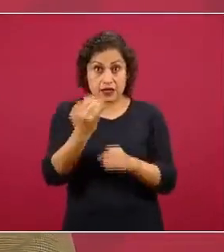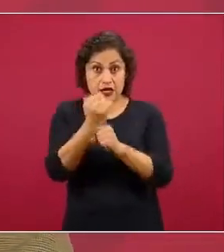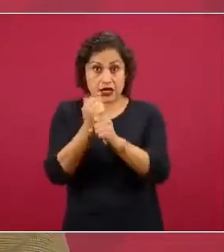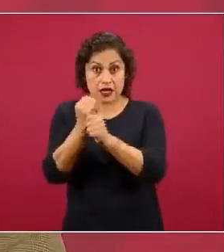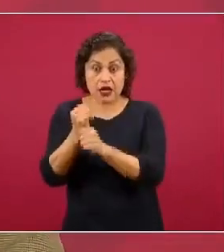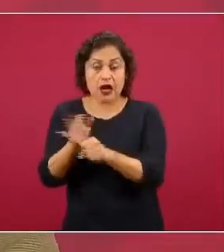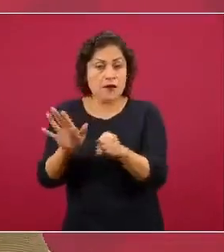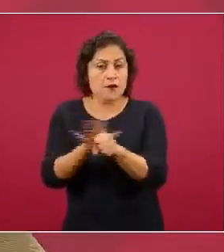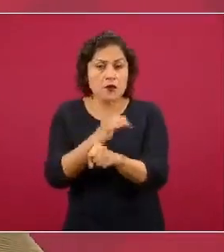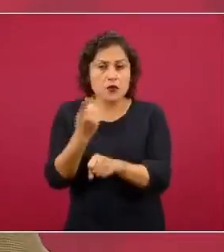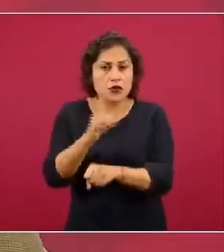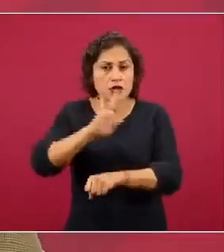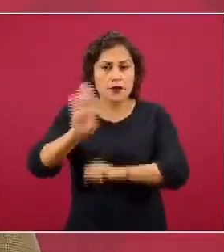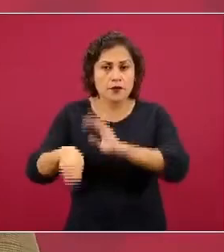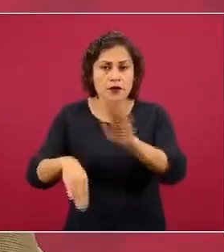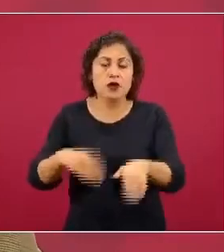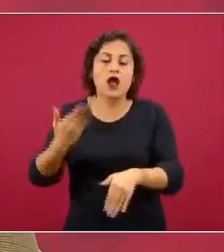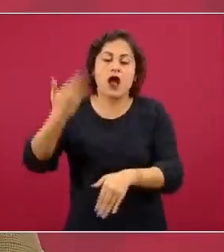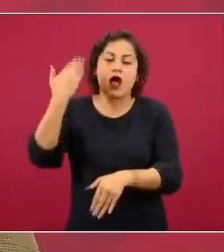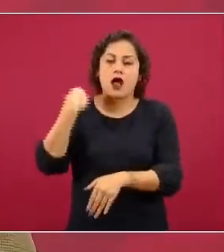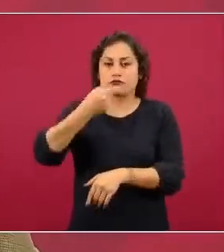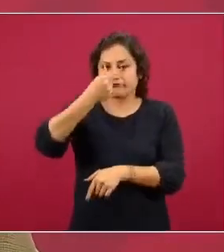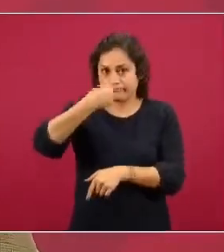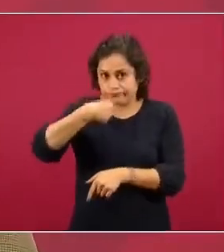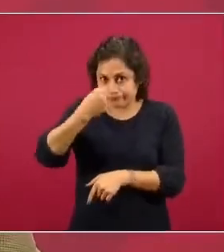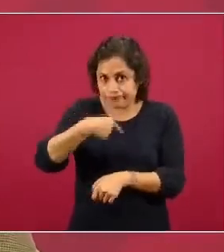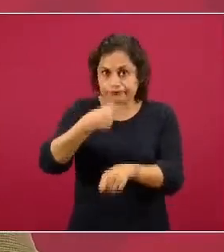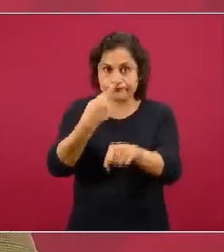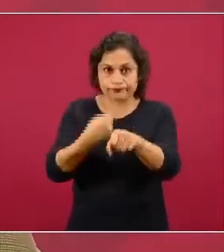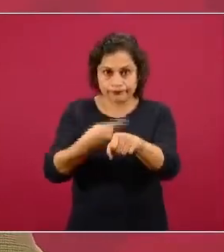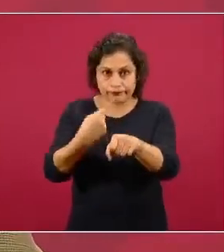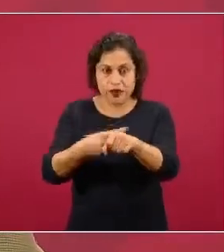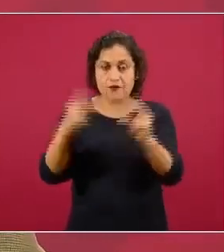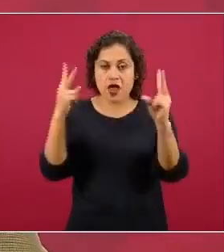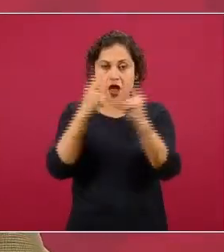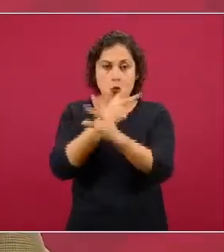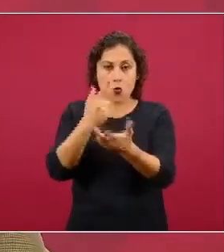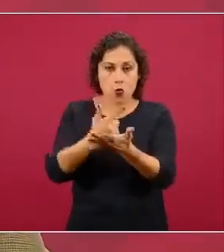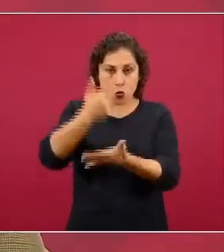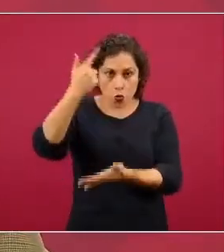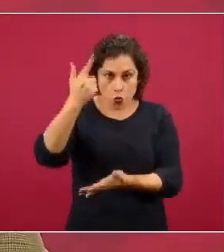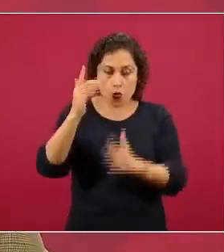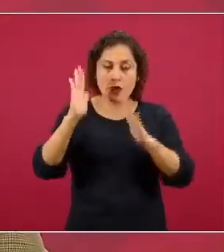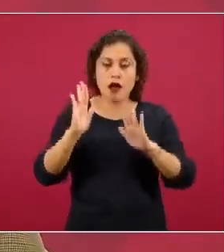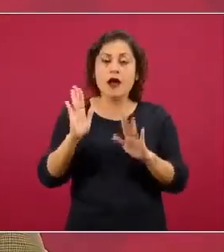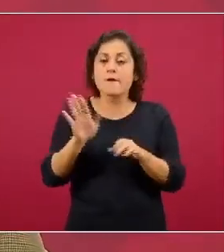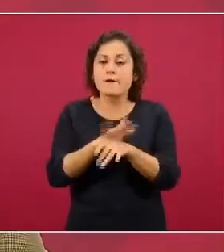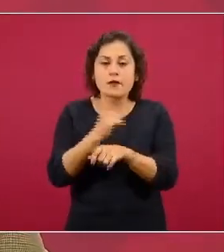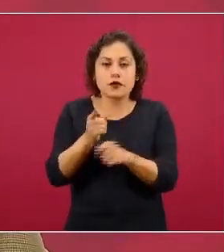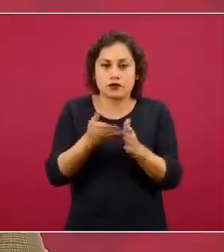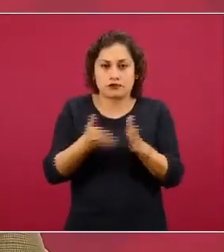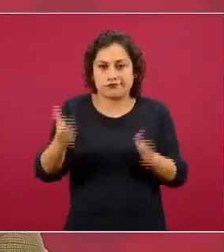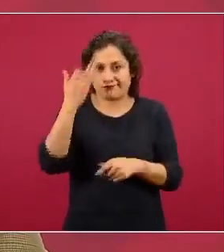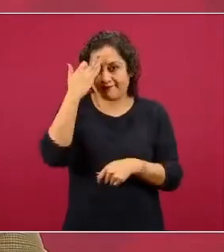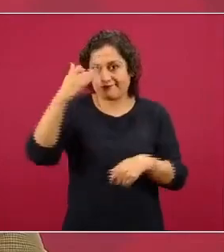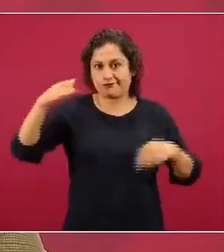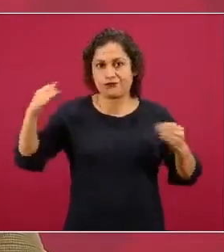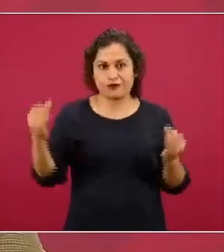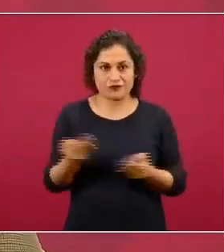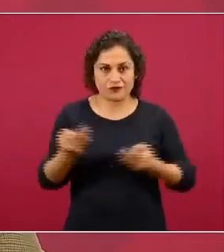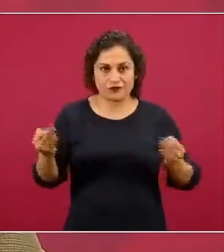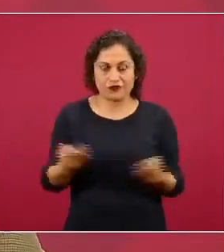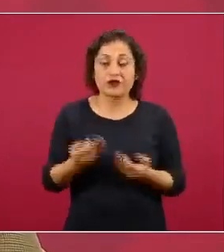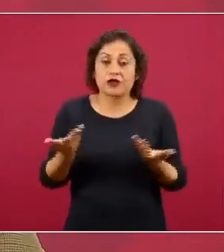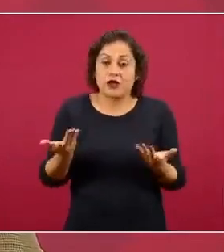influenza y por la época de enfermedad respiratoria aguda durante la época invernal, y como